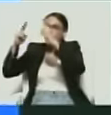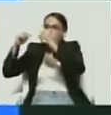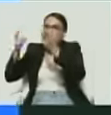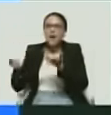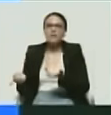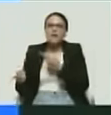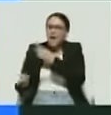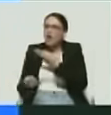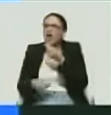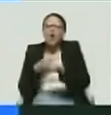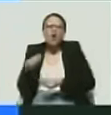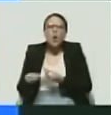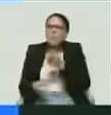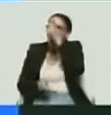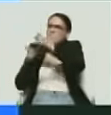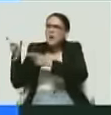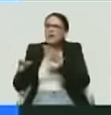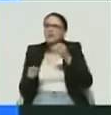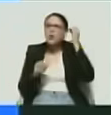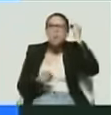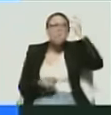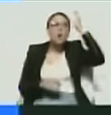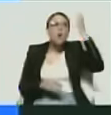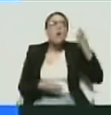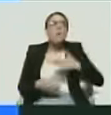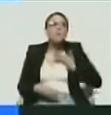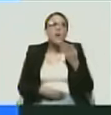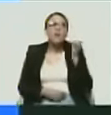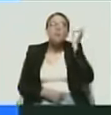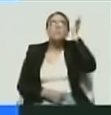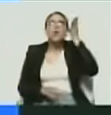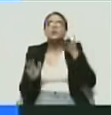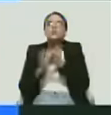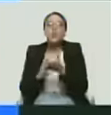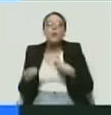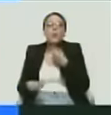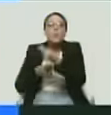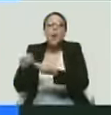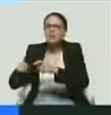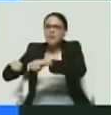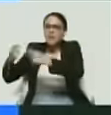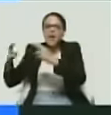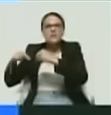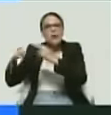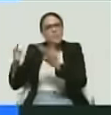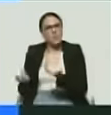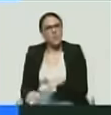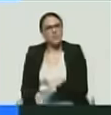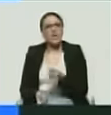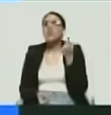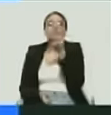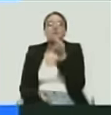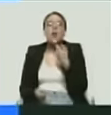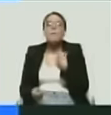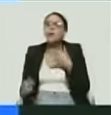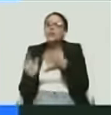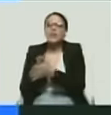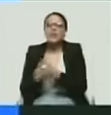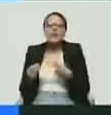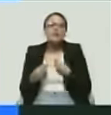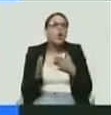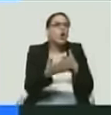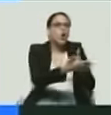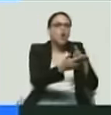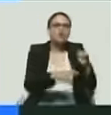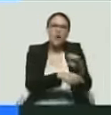de un psicópata, de un criminal, cabe que puedan sabotear un puente solamente con fines políticos? ¿En